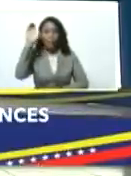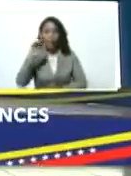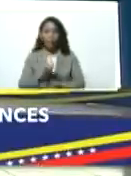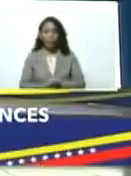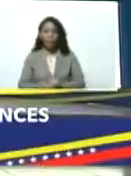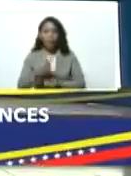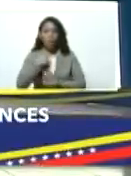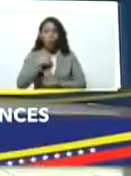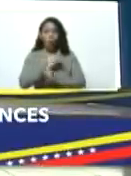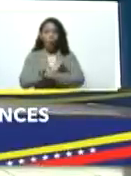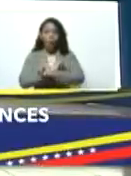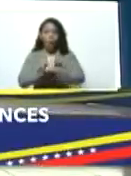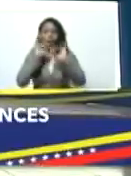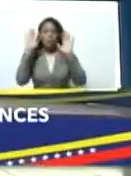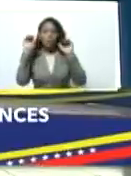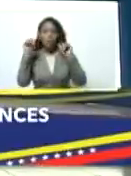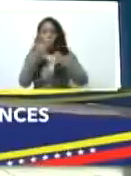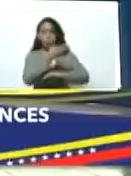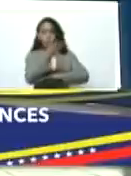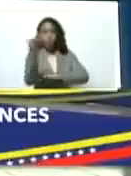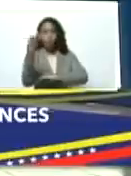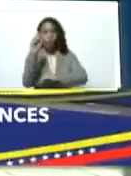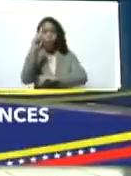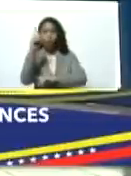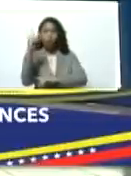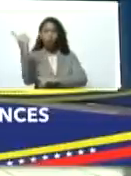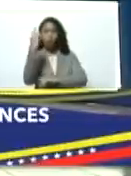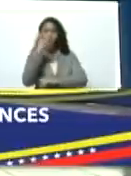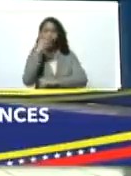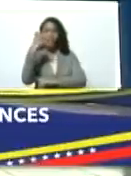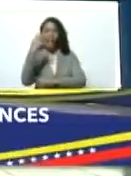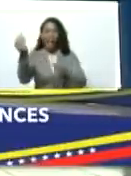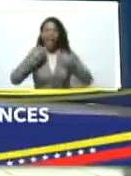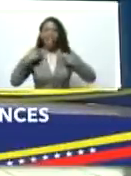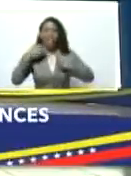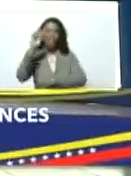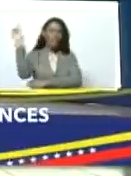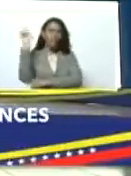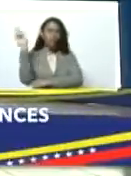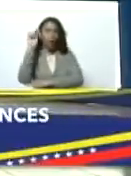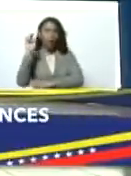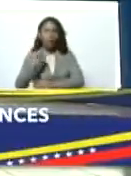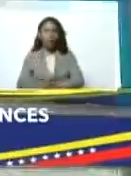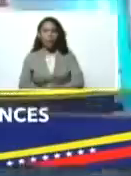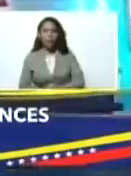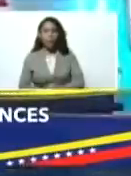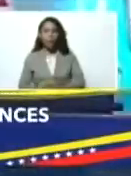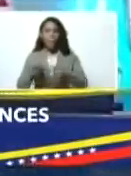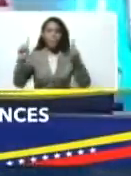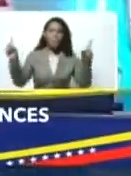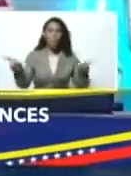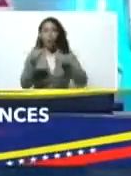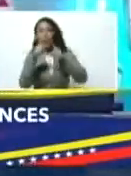me despido con ustedes con un solo grito. ¡Que viva Venezuela!